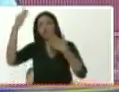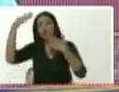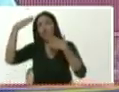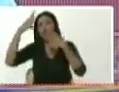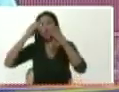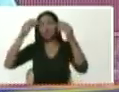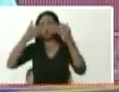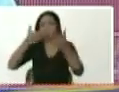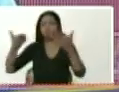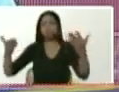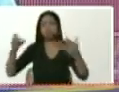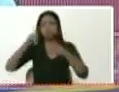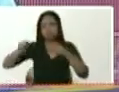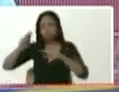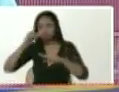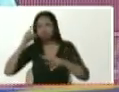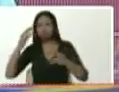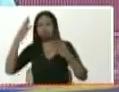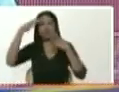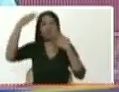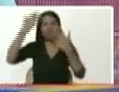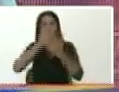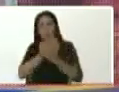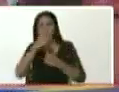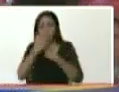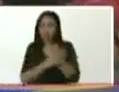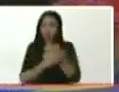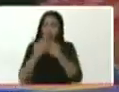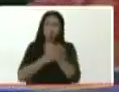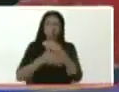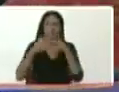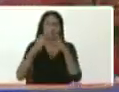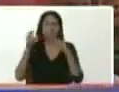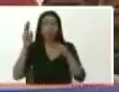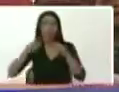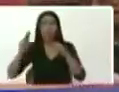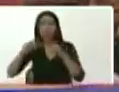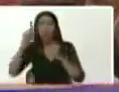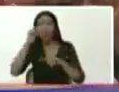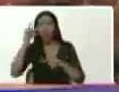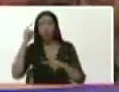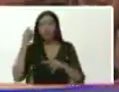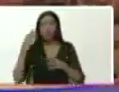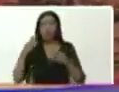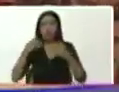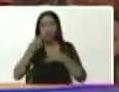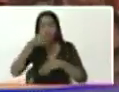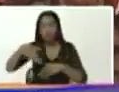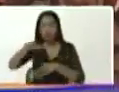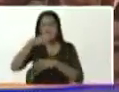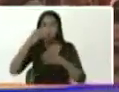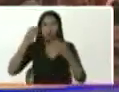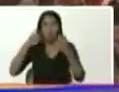de niños y niñas, mi saludo cariñoso. ¿Ah? Este pueblo desbordado de